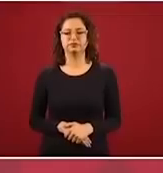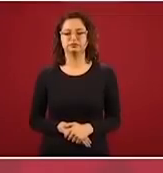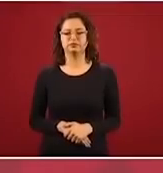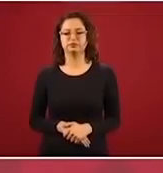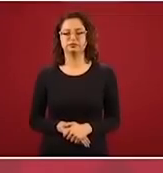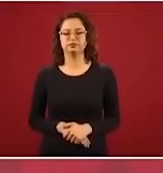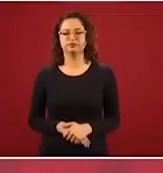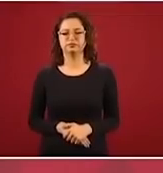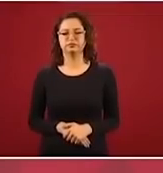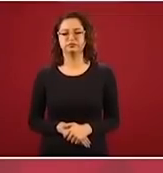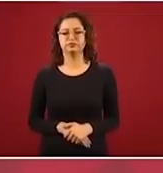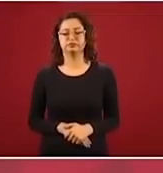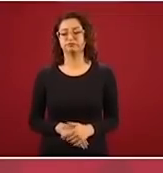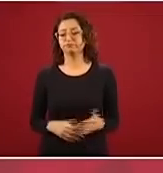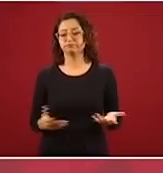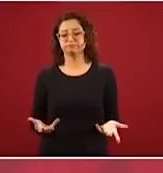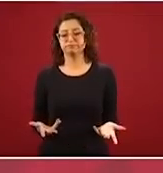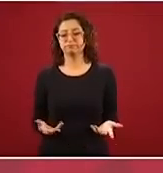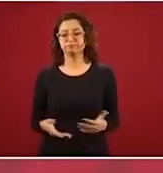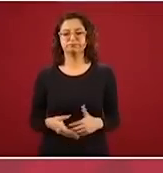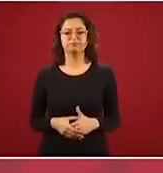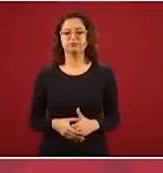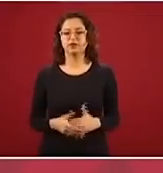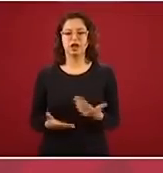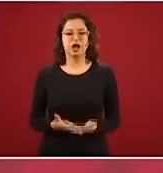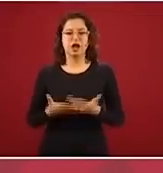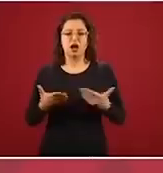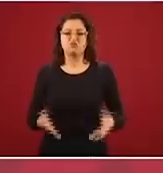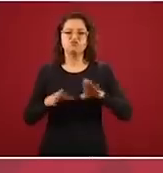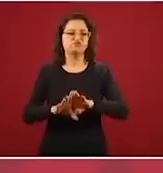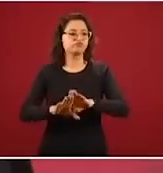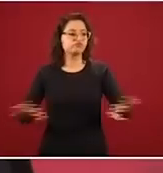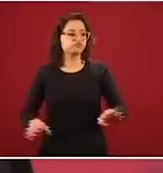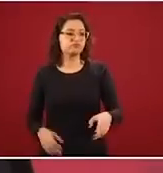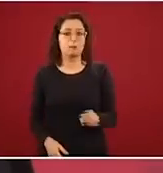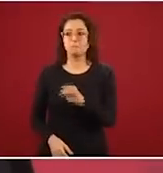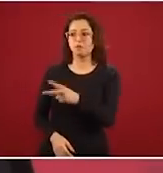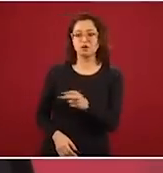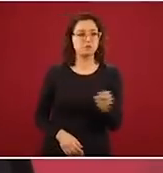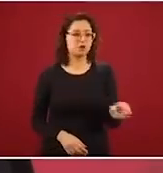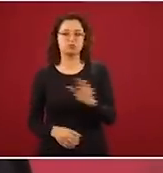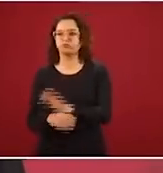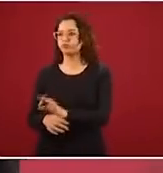sin privilegios para nadie,